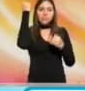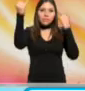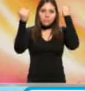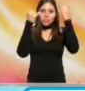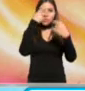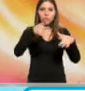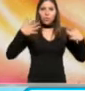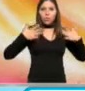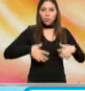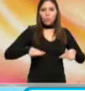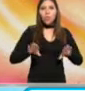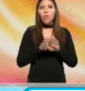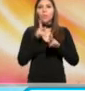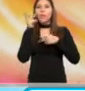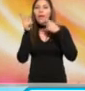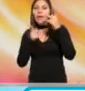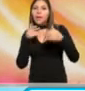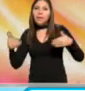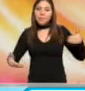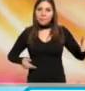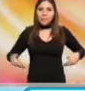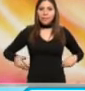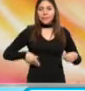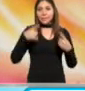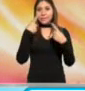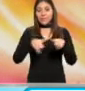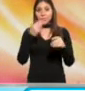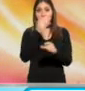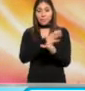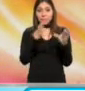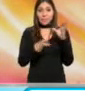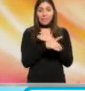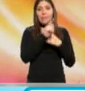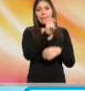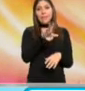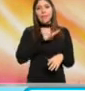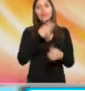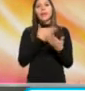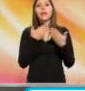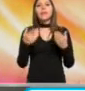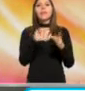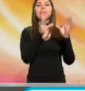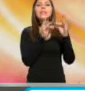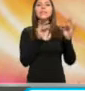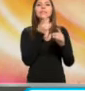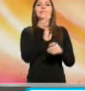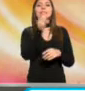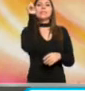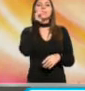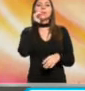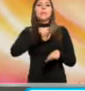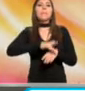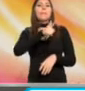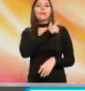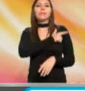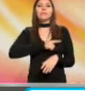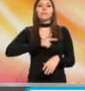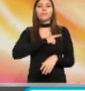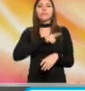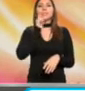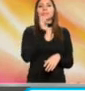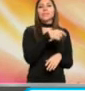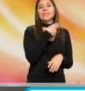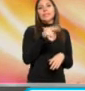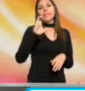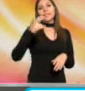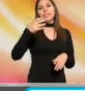cómo hablaban, el contexto en general que podía tener. Lo vemos, por ejemplo, con este que fue con el que más se casó y siempre lo representó. Y